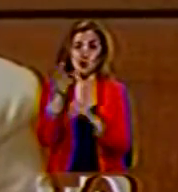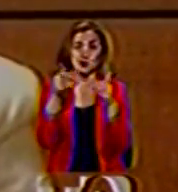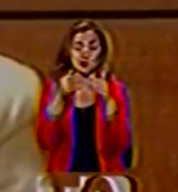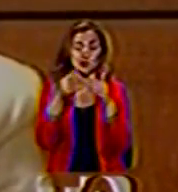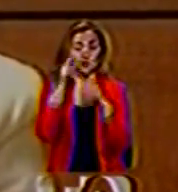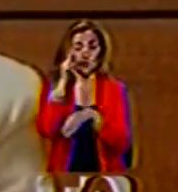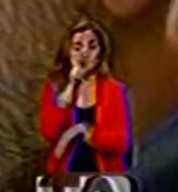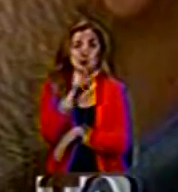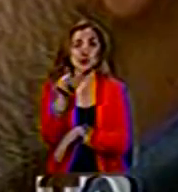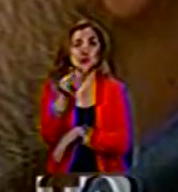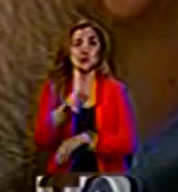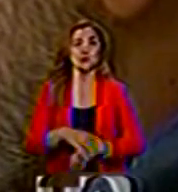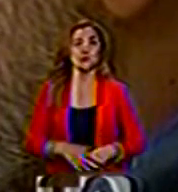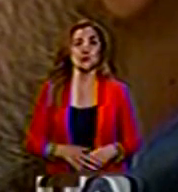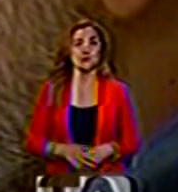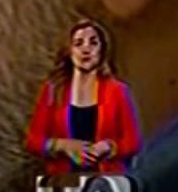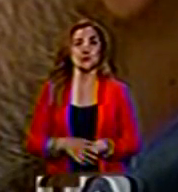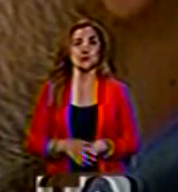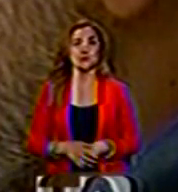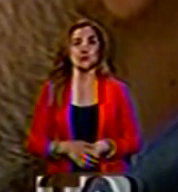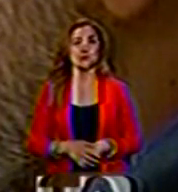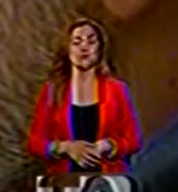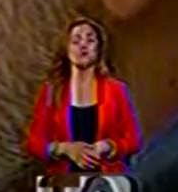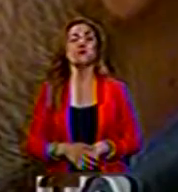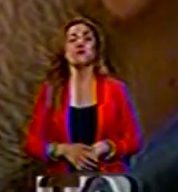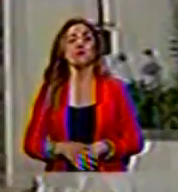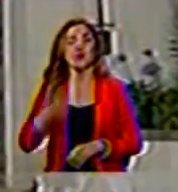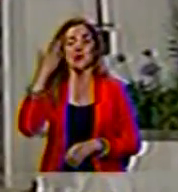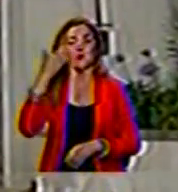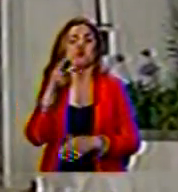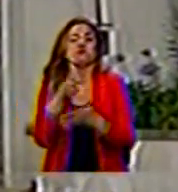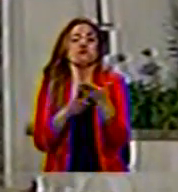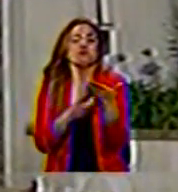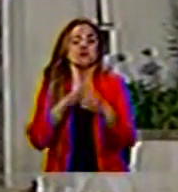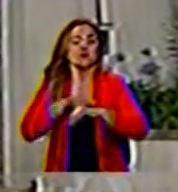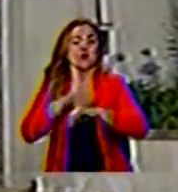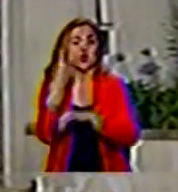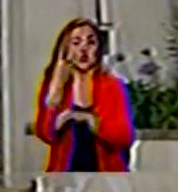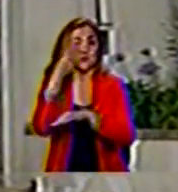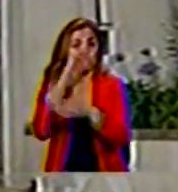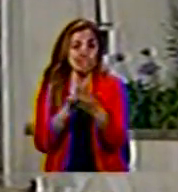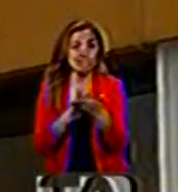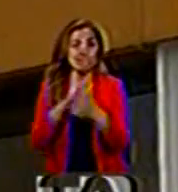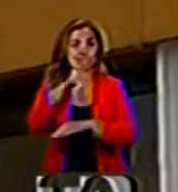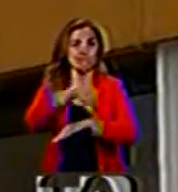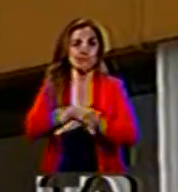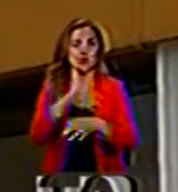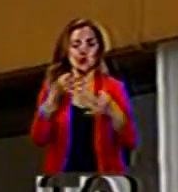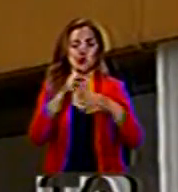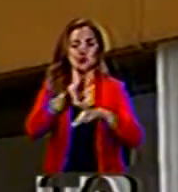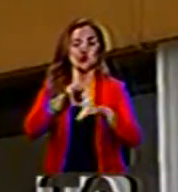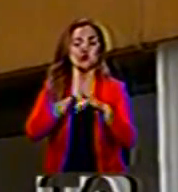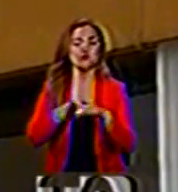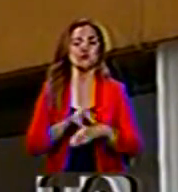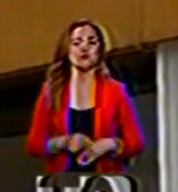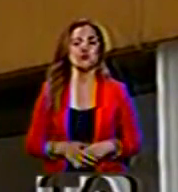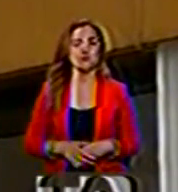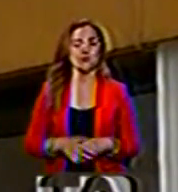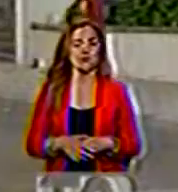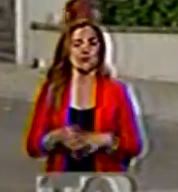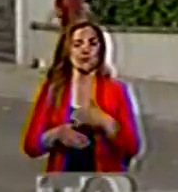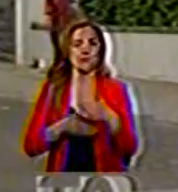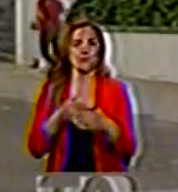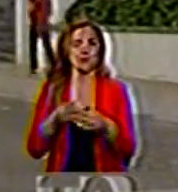4 delitos en la Fiscalía. Es precisamente por ello que sabemos qué pasará hoy a las 2:30 de la tarde en la Corte Nacional de Justicia en la